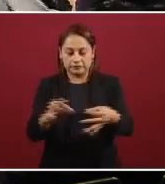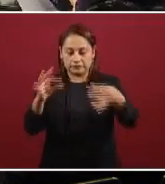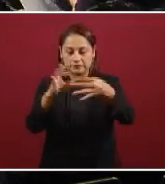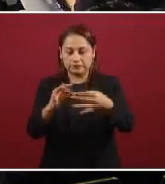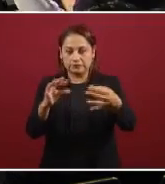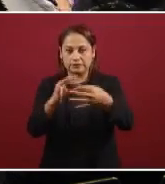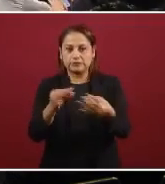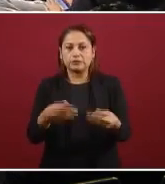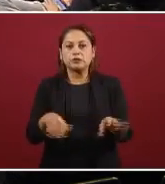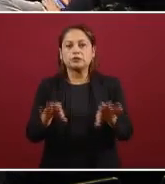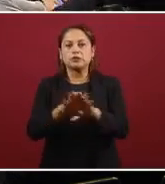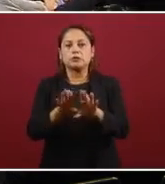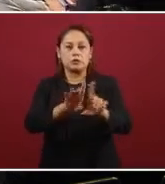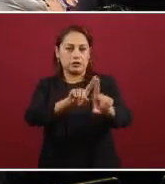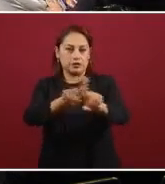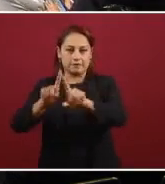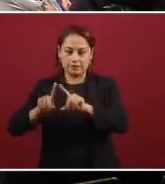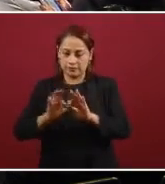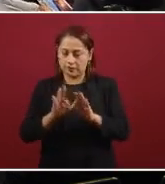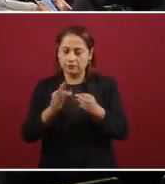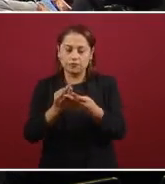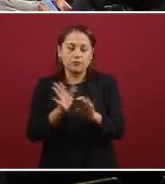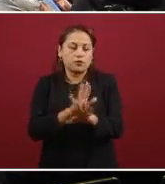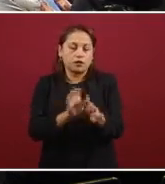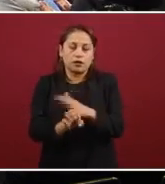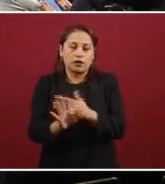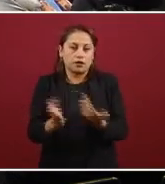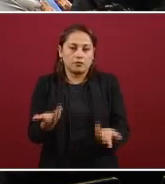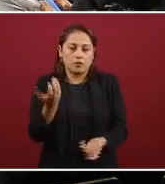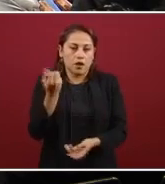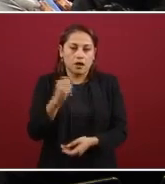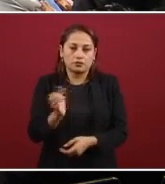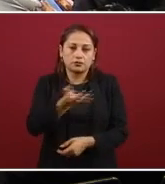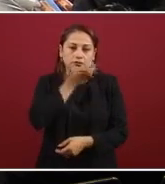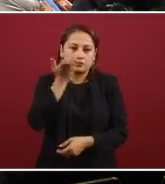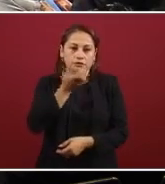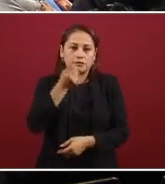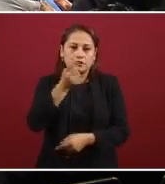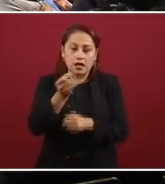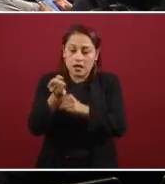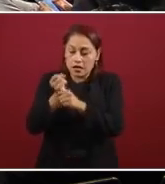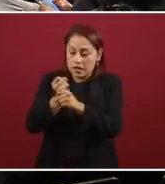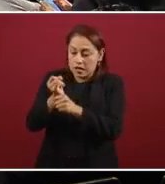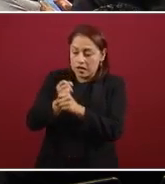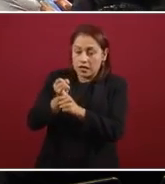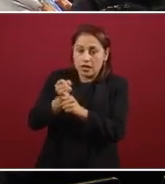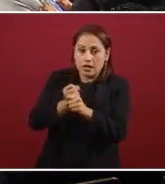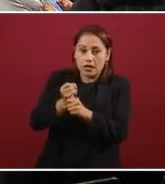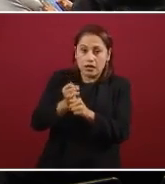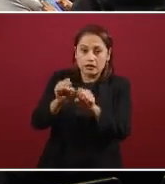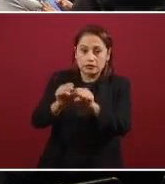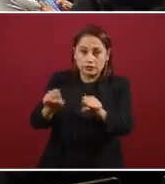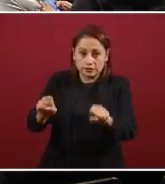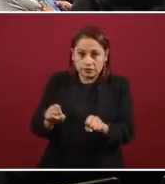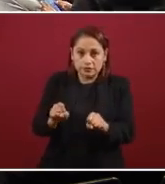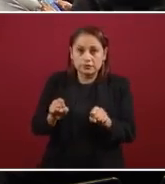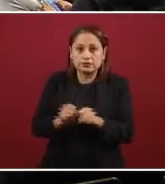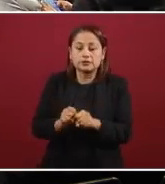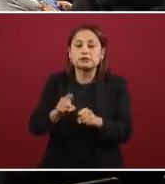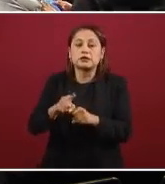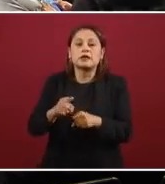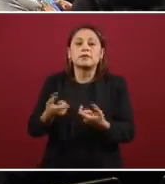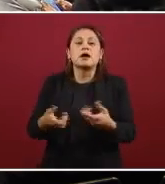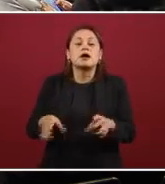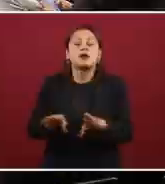información. Uno de los más antiguos es el Sistema de Vigilancia Epidemiológica de las Adicciones. Este es parte del Sistema Nacional de